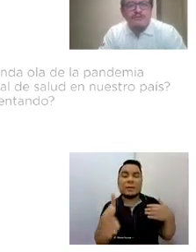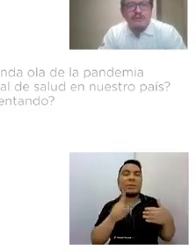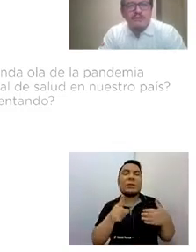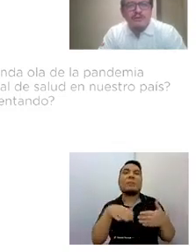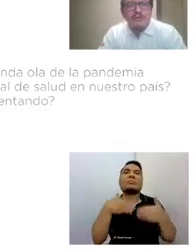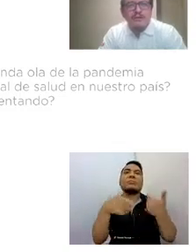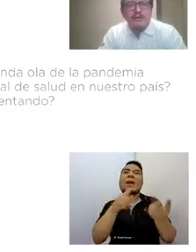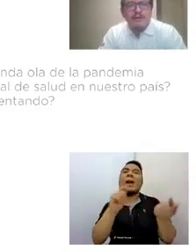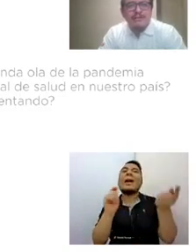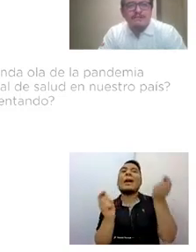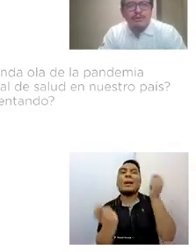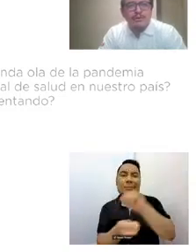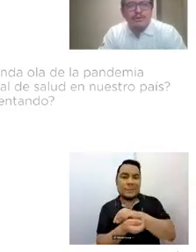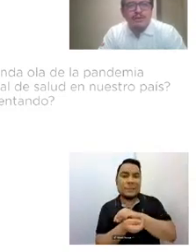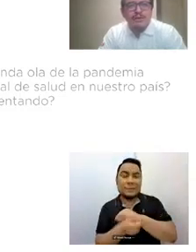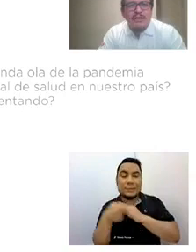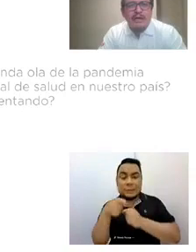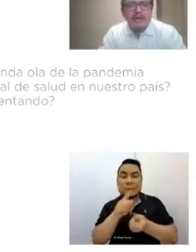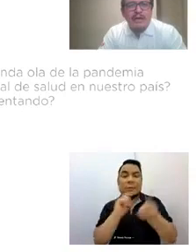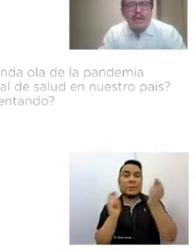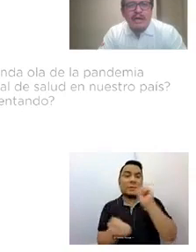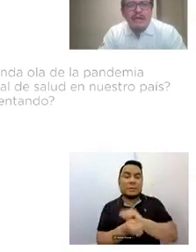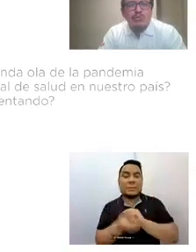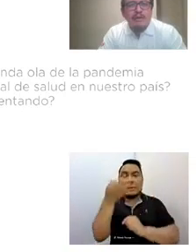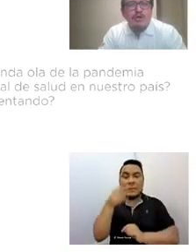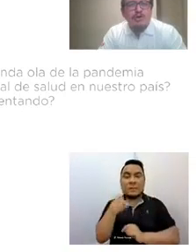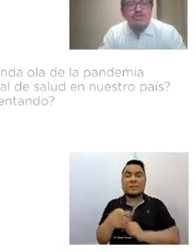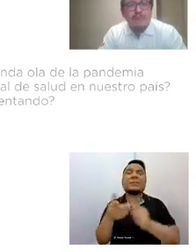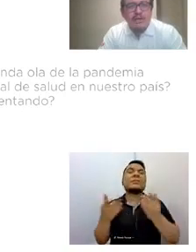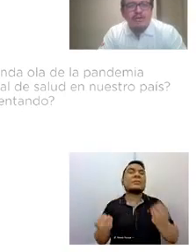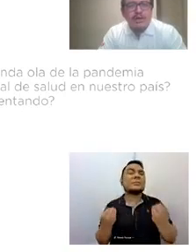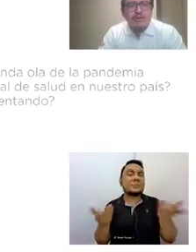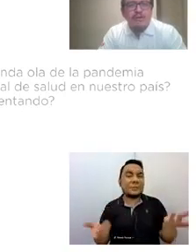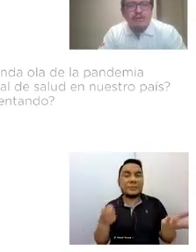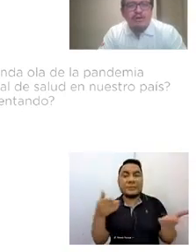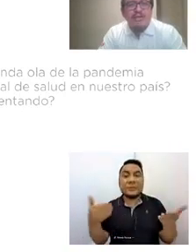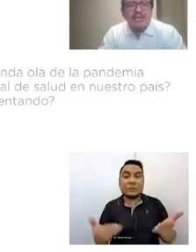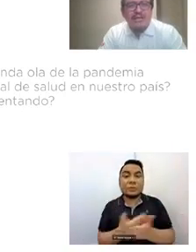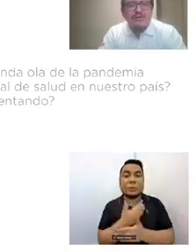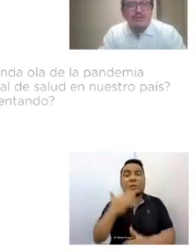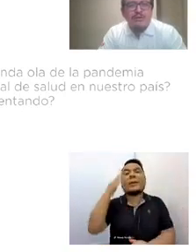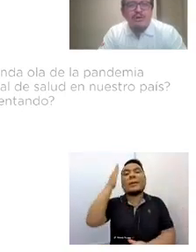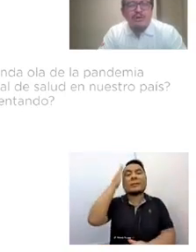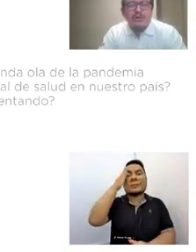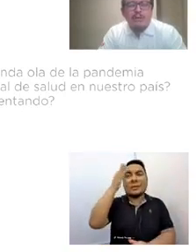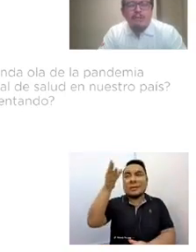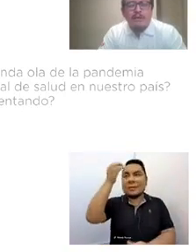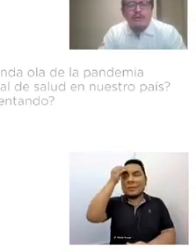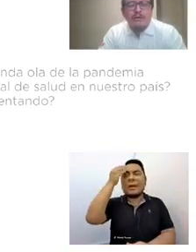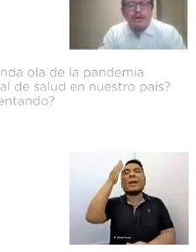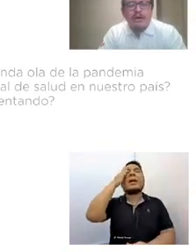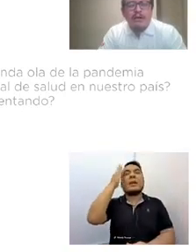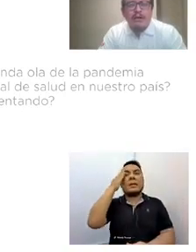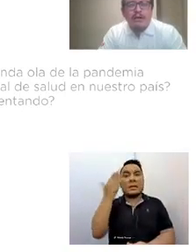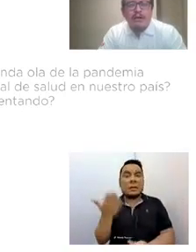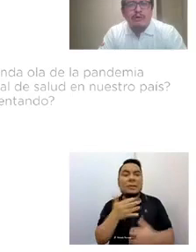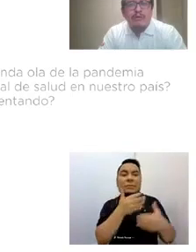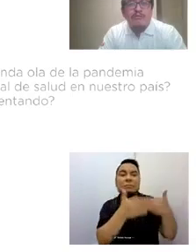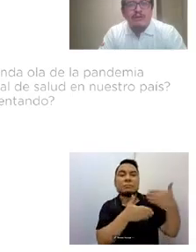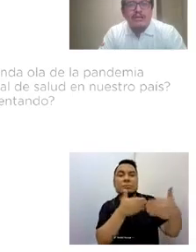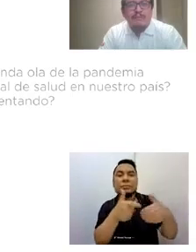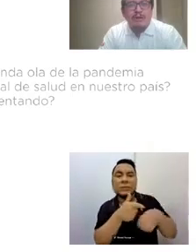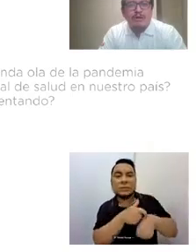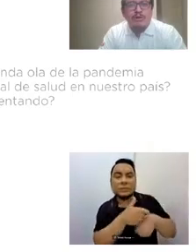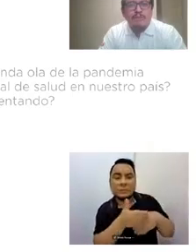cambios definitivamente responden al nuevo conocimiento que hemos venido generando respecto a